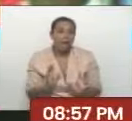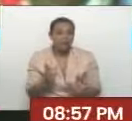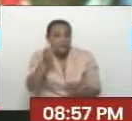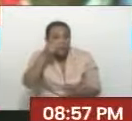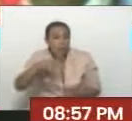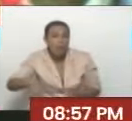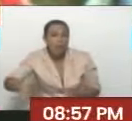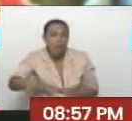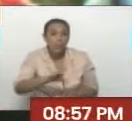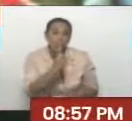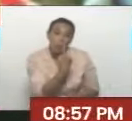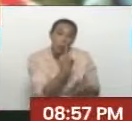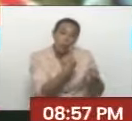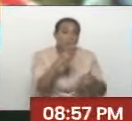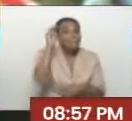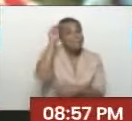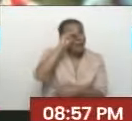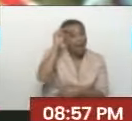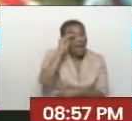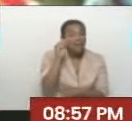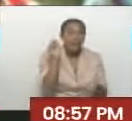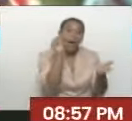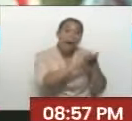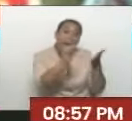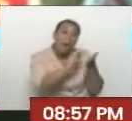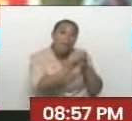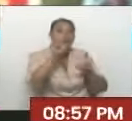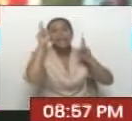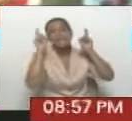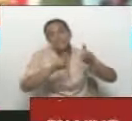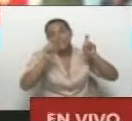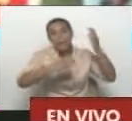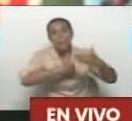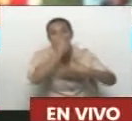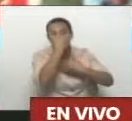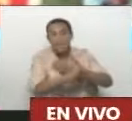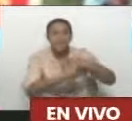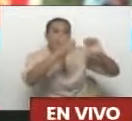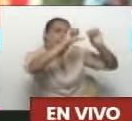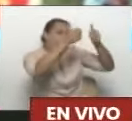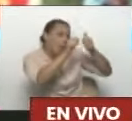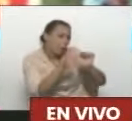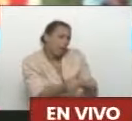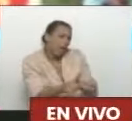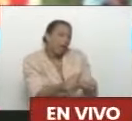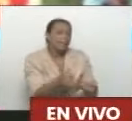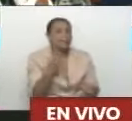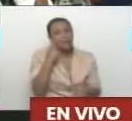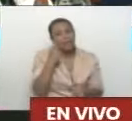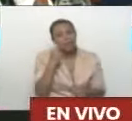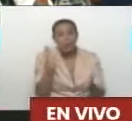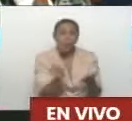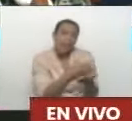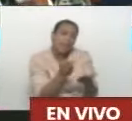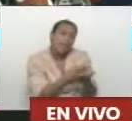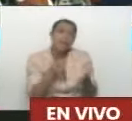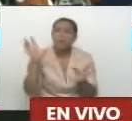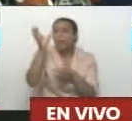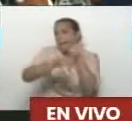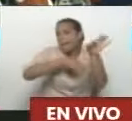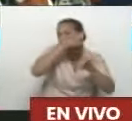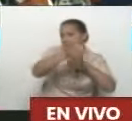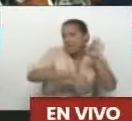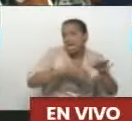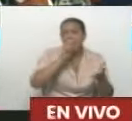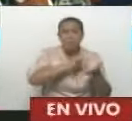pueblo. Porque una cosa es la que nosotros hacemos como proyección artística de nuestras tradiciones y de nuestras expresiones